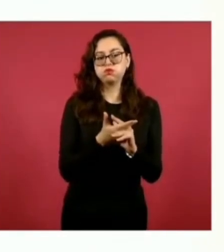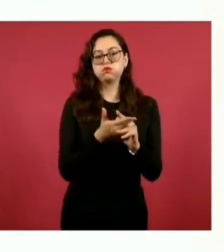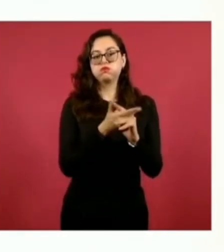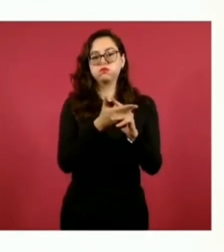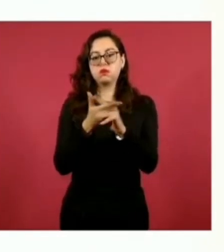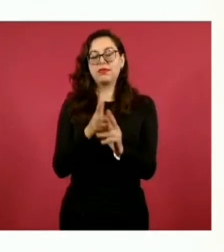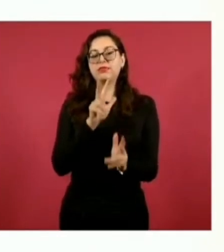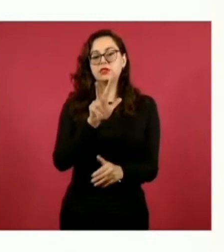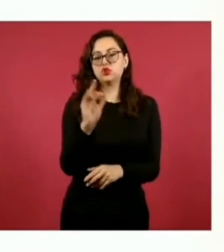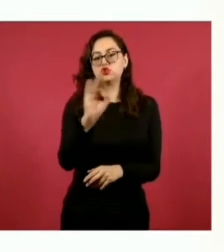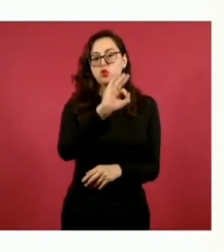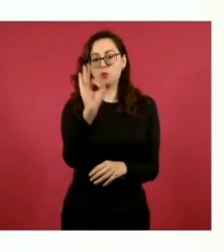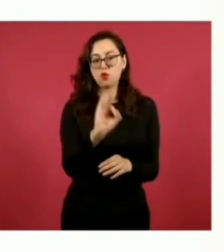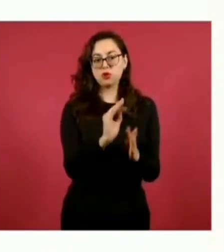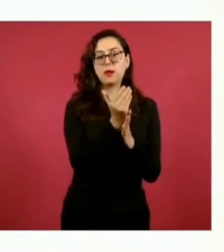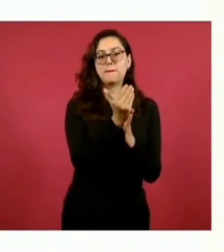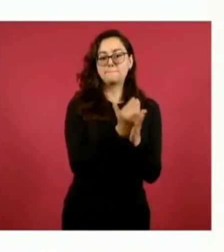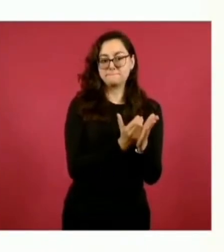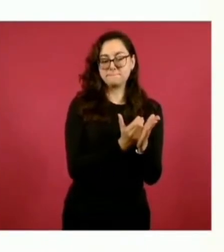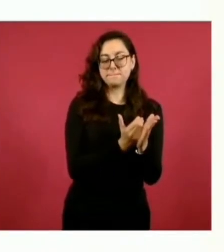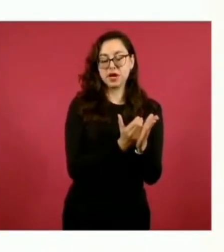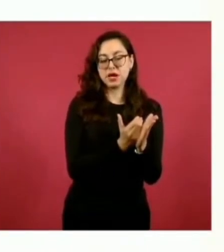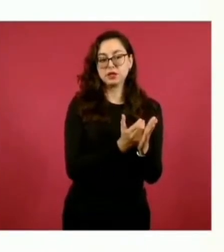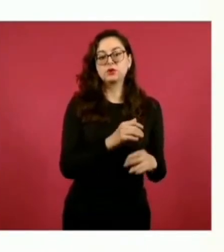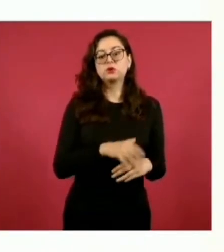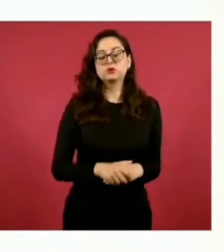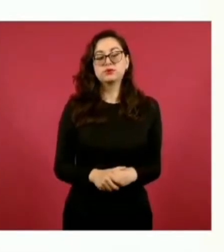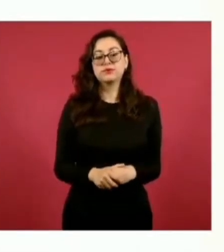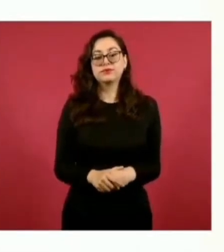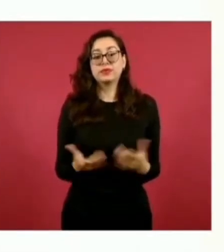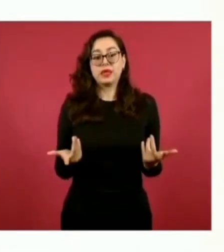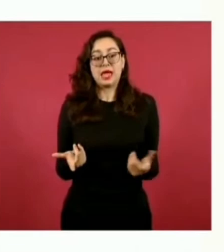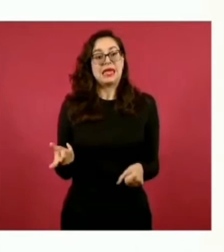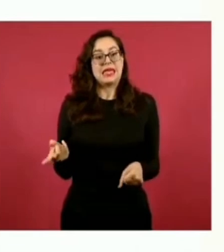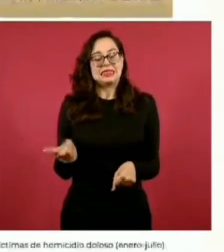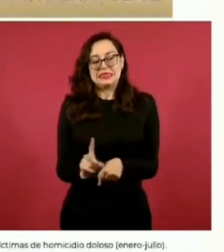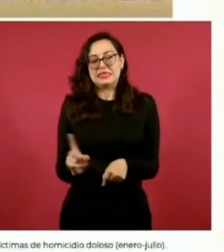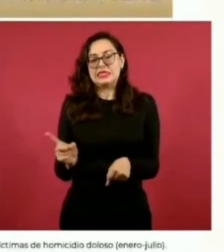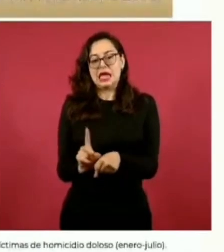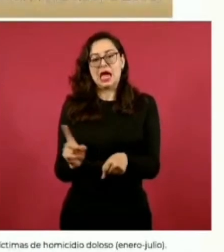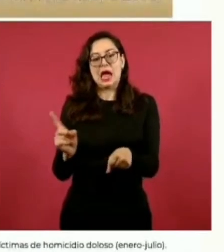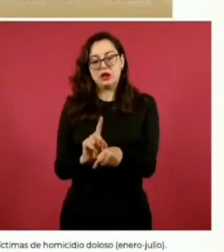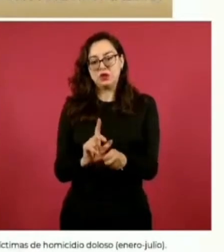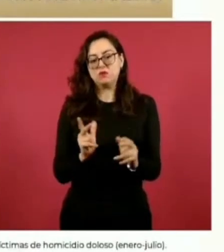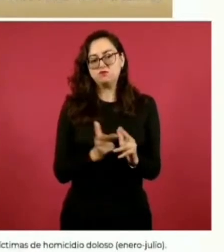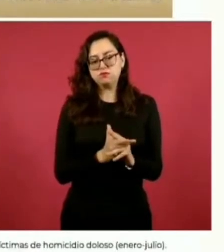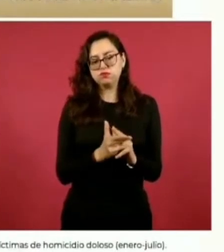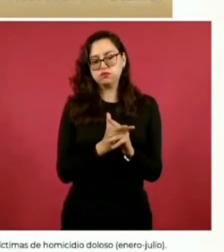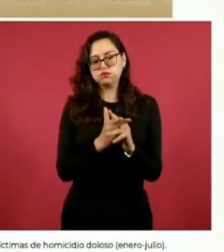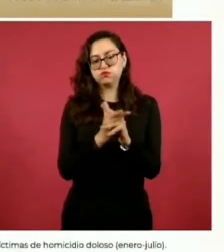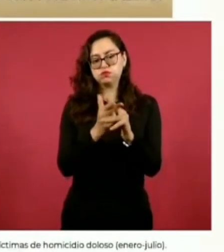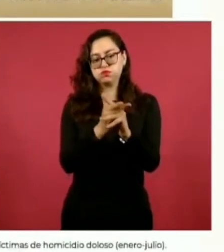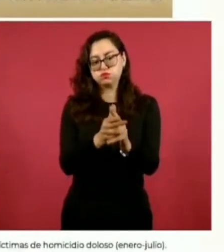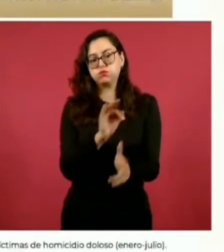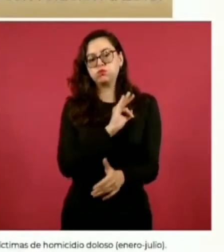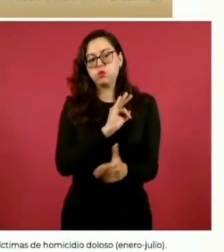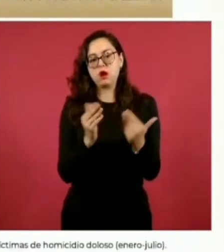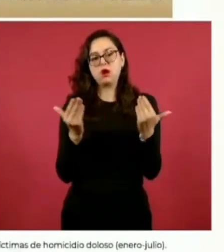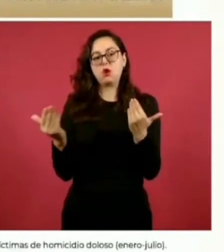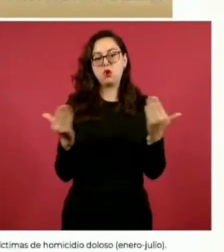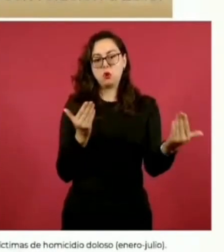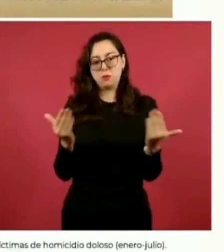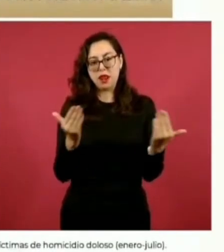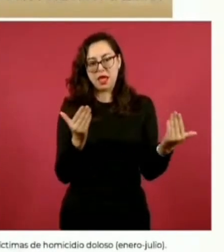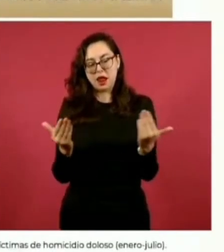adelante en Aquí están los promedios diarios de víctimas de homicidio doloso en lo relativo al